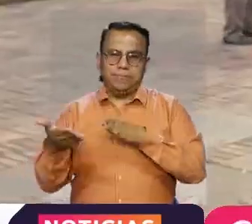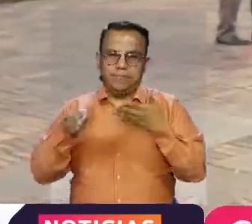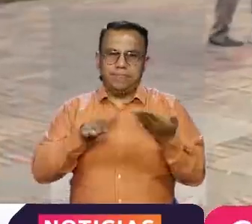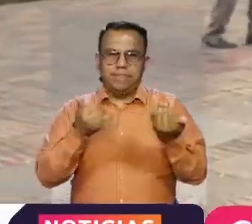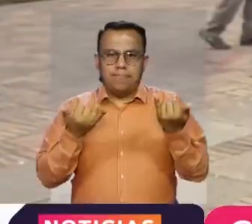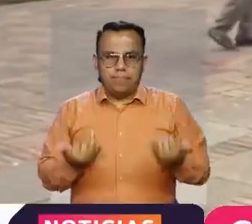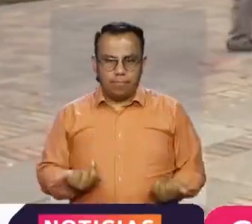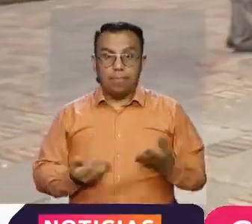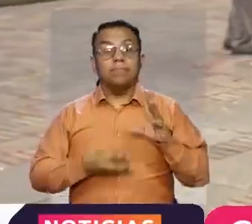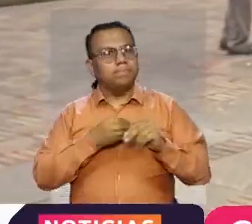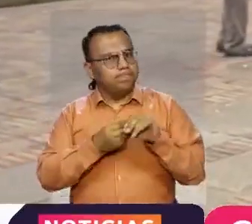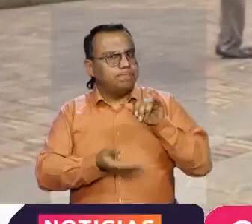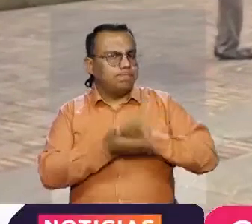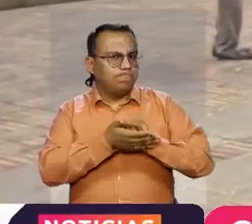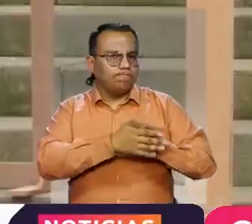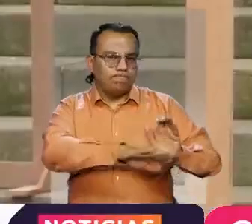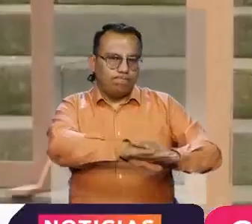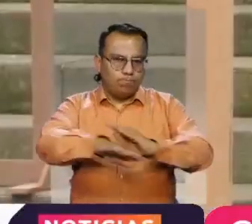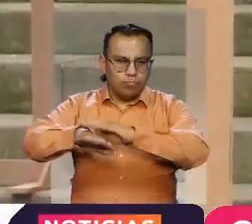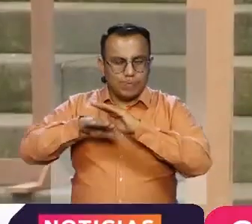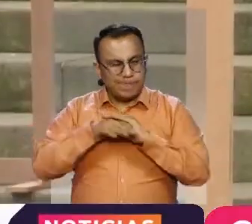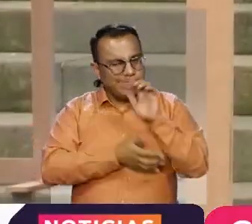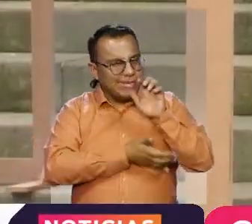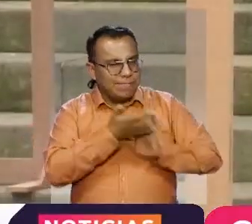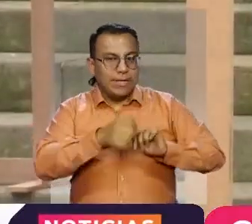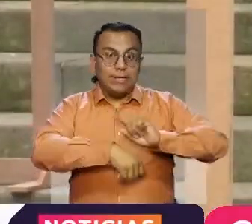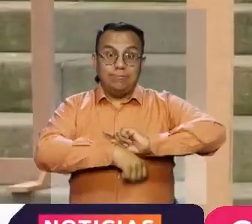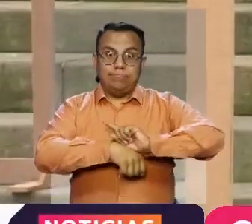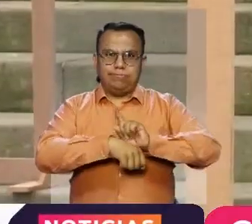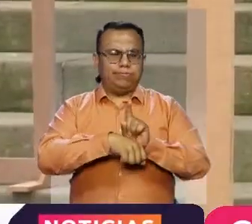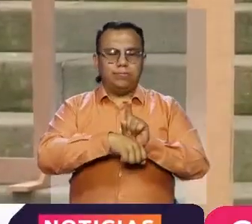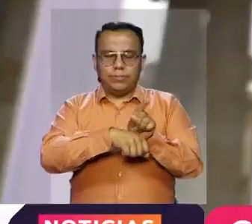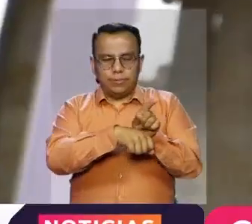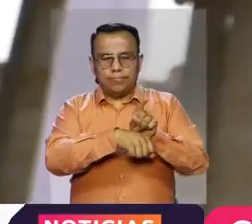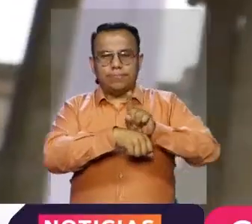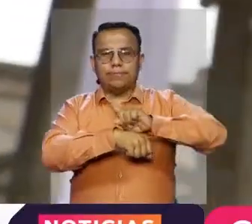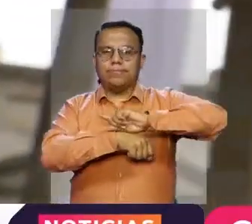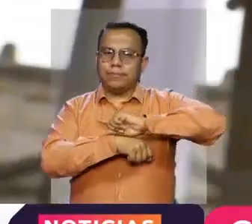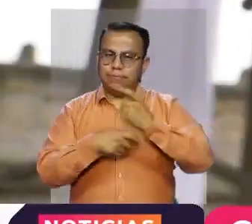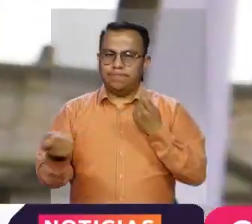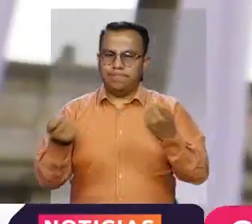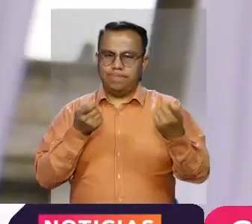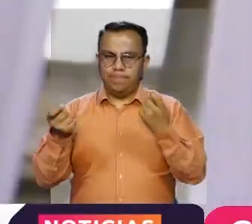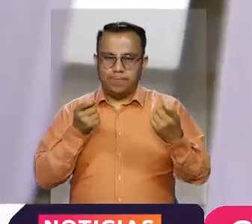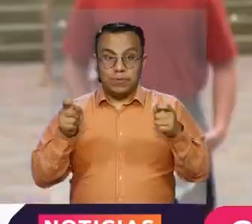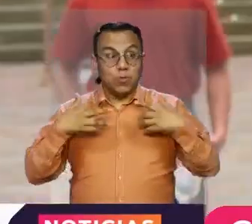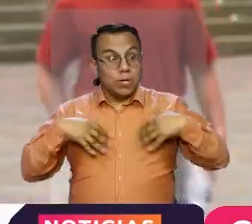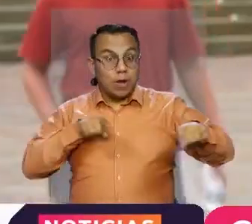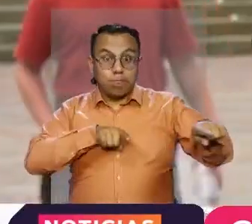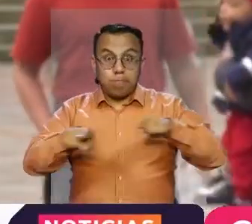este. Asimismo, hacen un llamado a disminuir la velocidad y ser empáticos con todos los actores en vía.